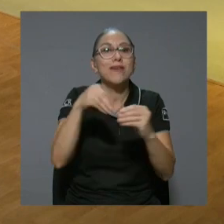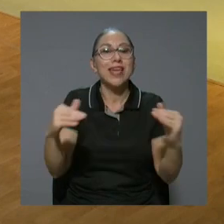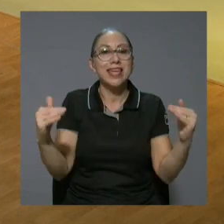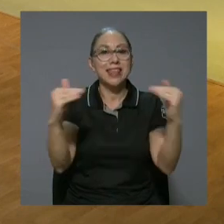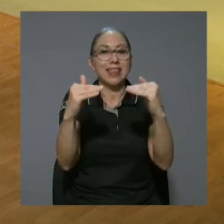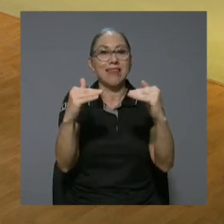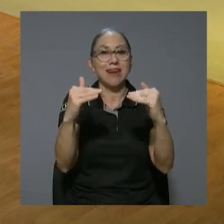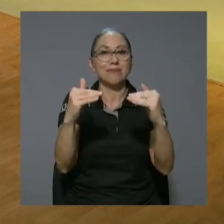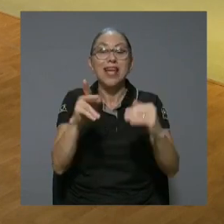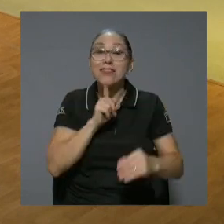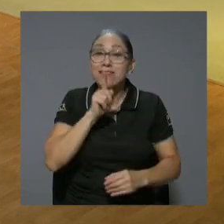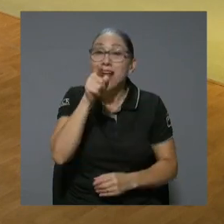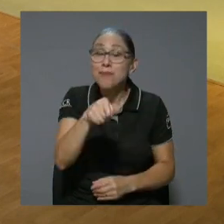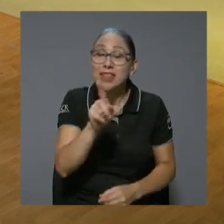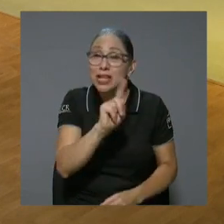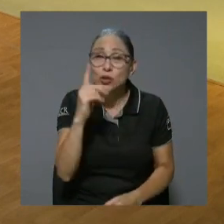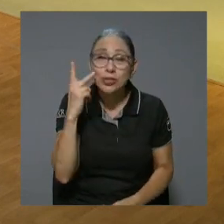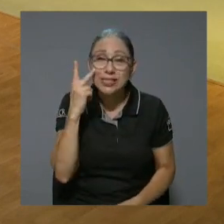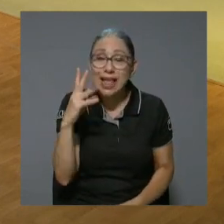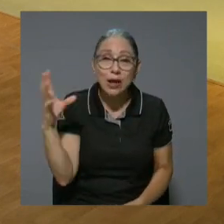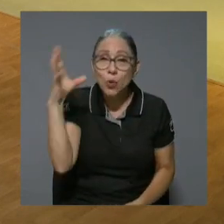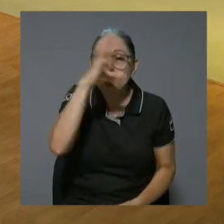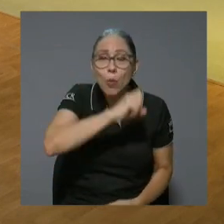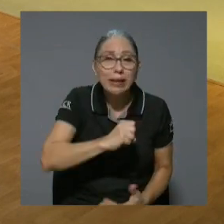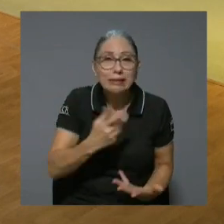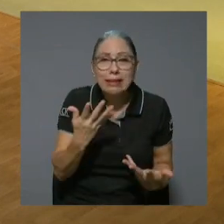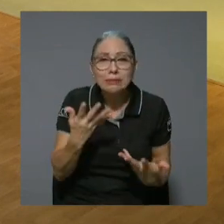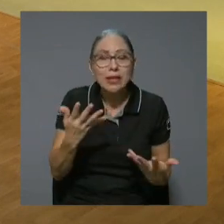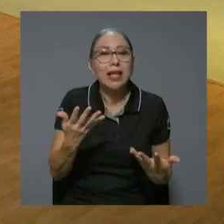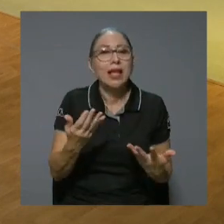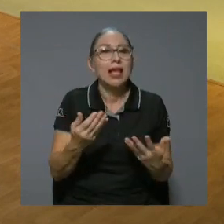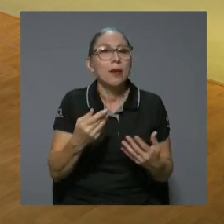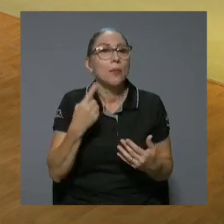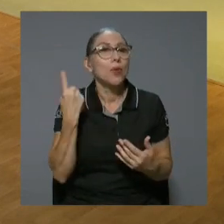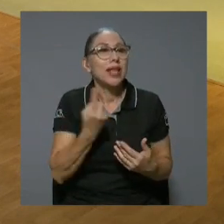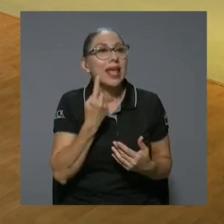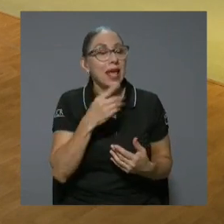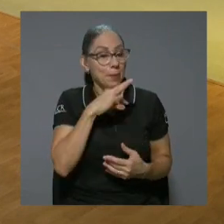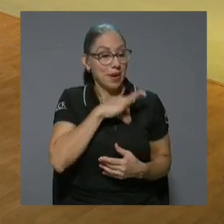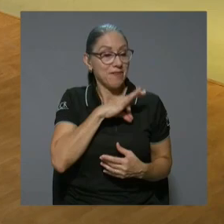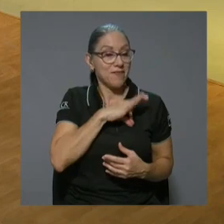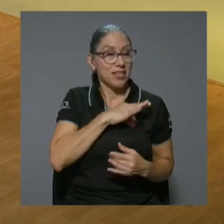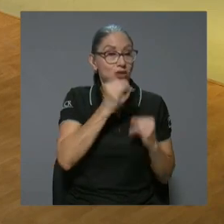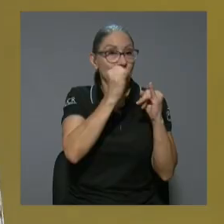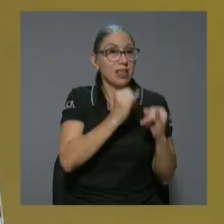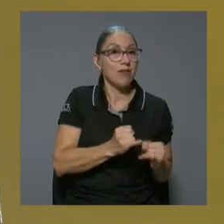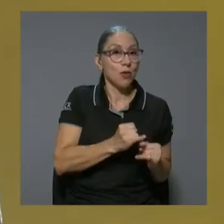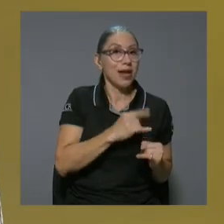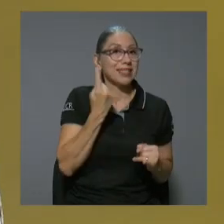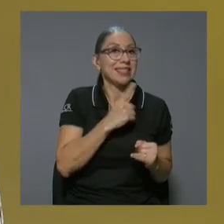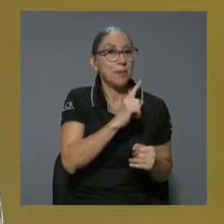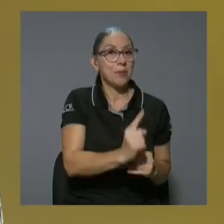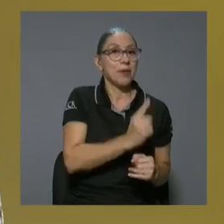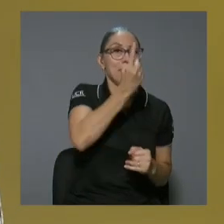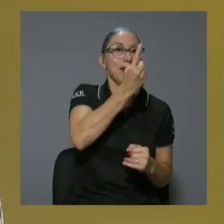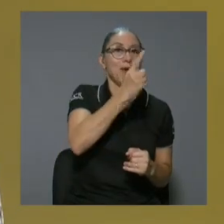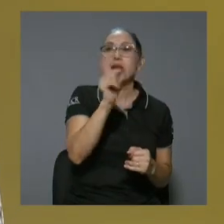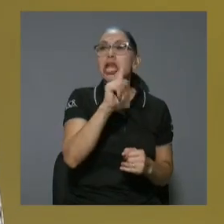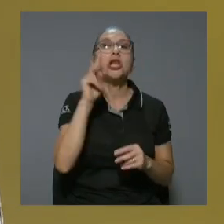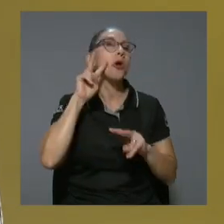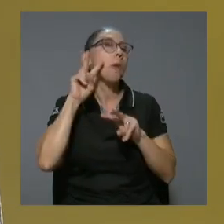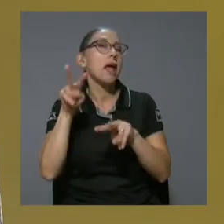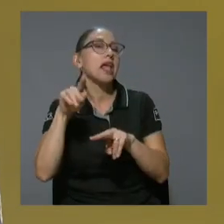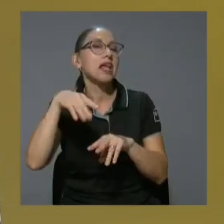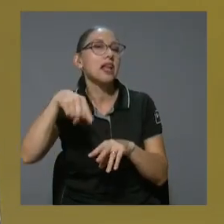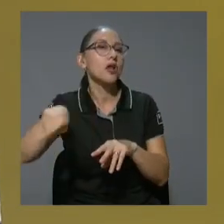Hay una miopía enorme en poner los beneficios individuales y de corto plazo primero que los colectivos, y creo yo que hay una ausencia de